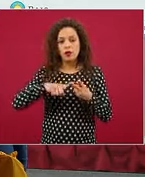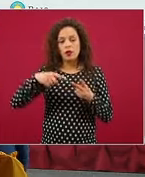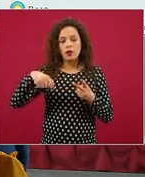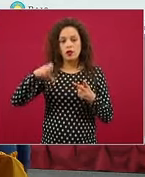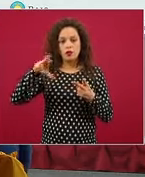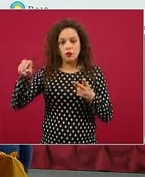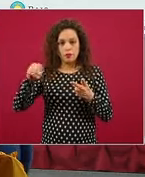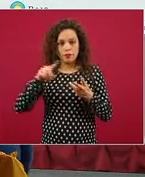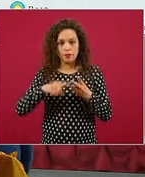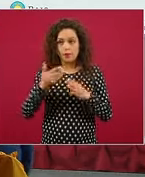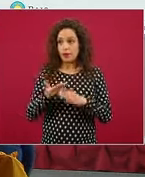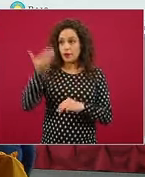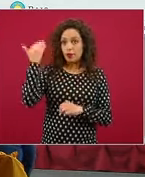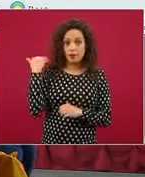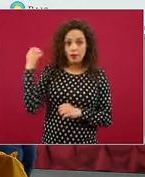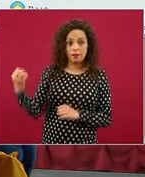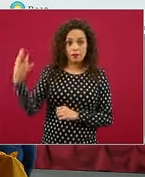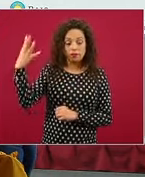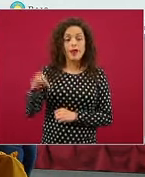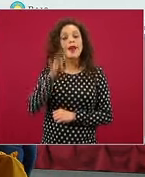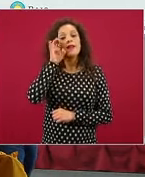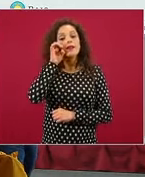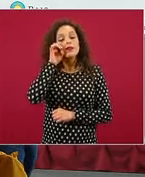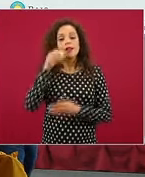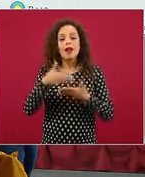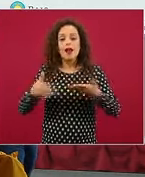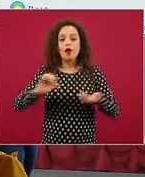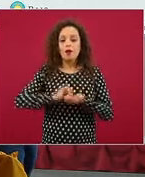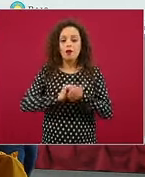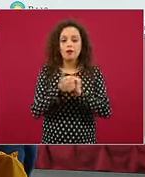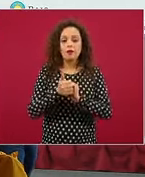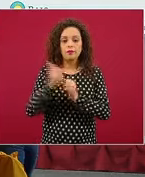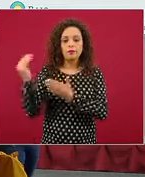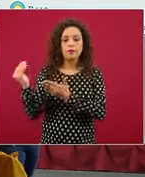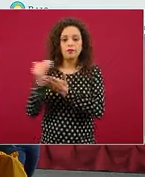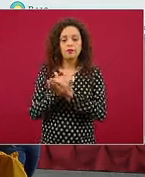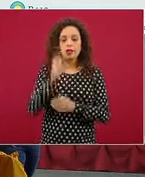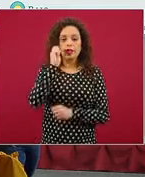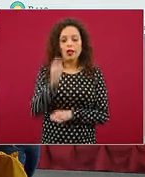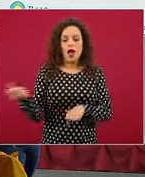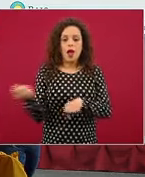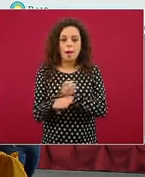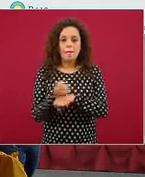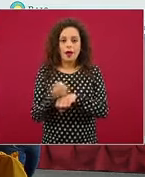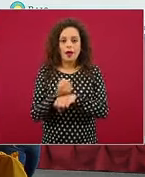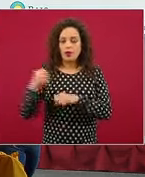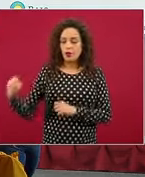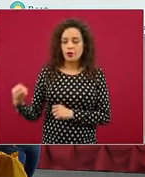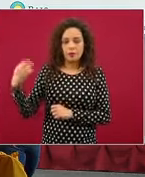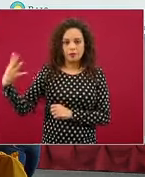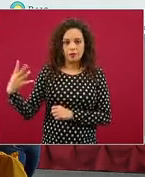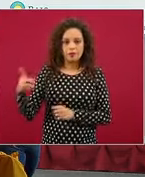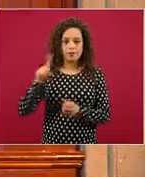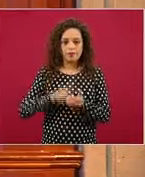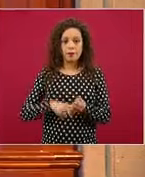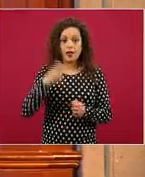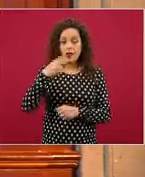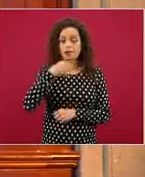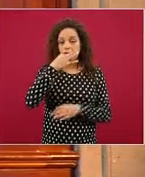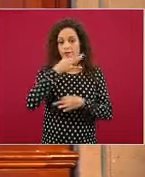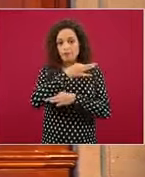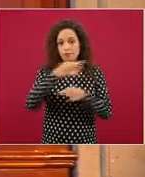anterior estaban en color naranja y ahora obtienen un nivel de riesgo menor, que es el color amarillo. El llamado para las